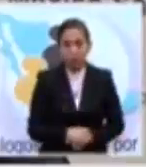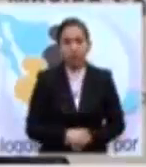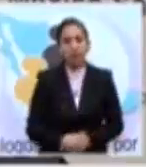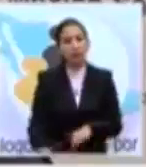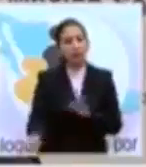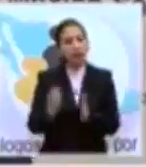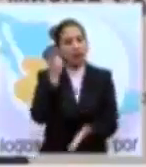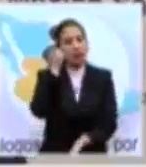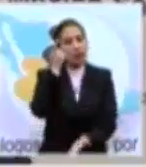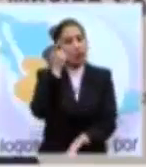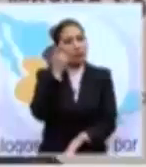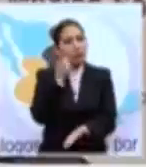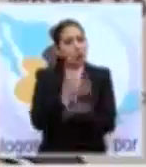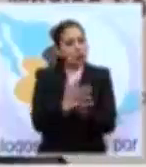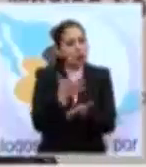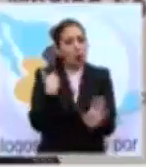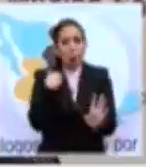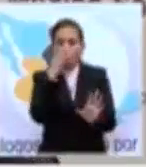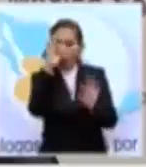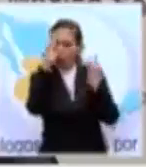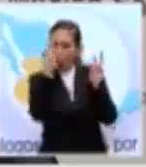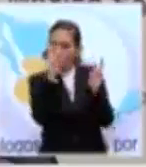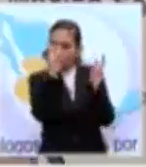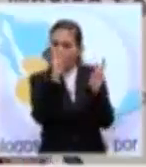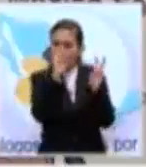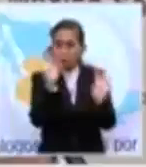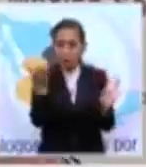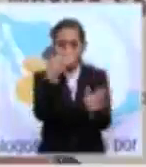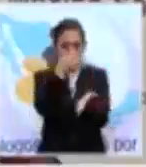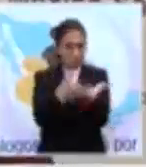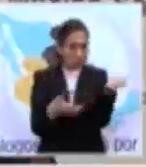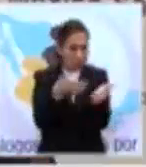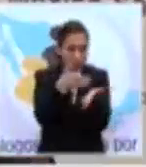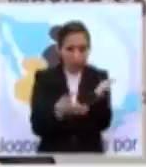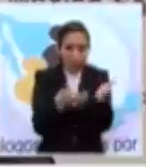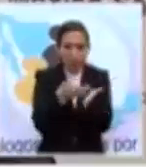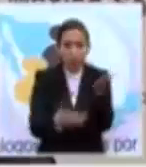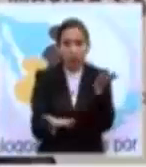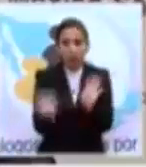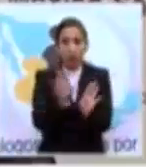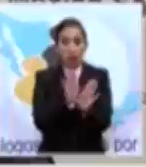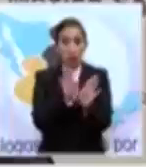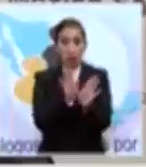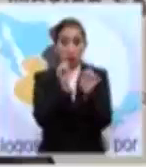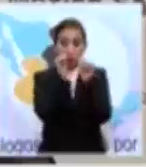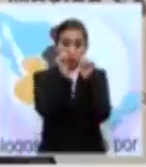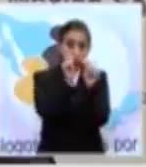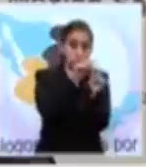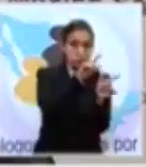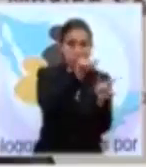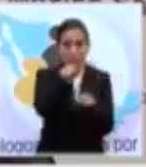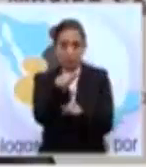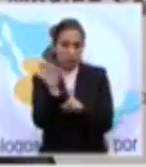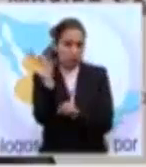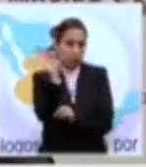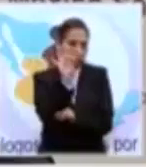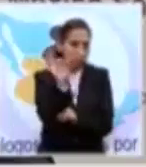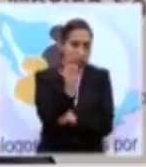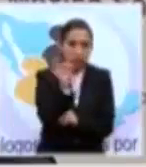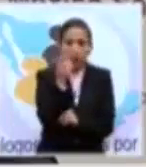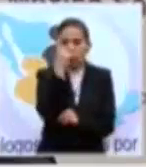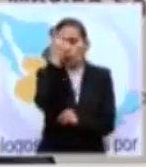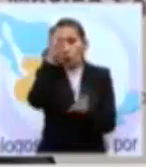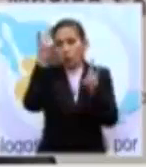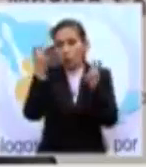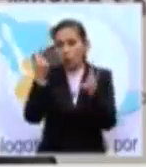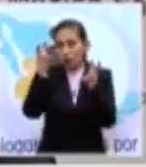única o los únicos temas que se nos fueron o que no fuimos atendiendo fue sin duda alguna el tema